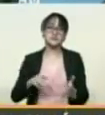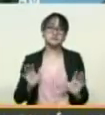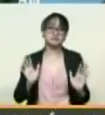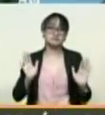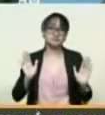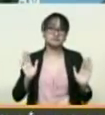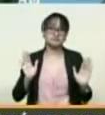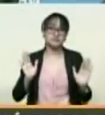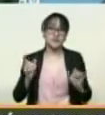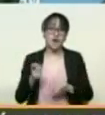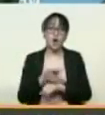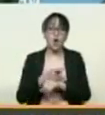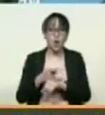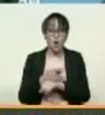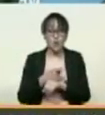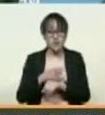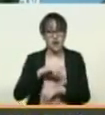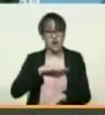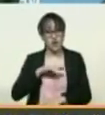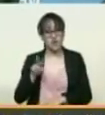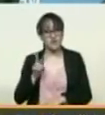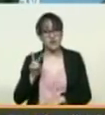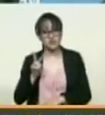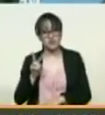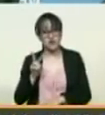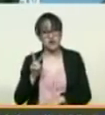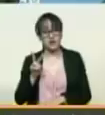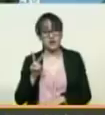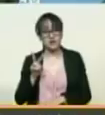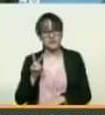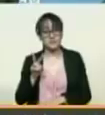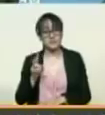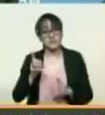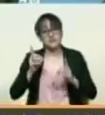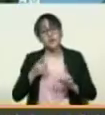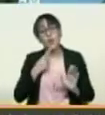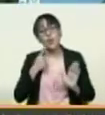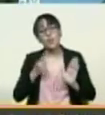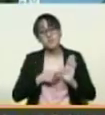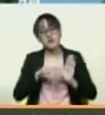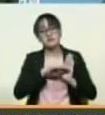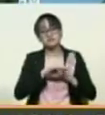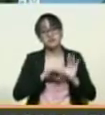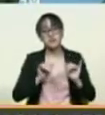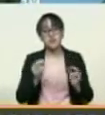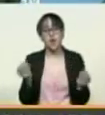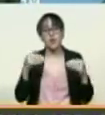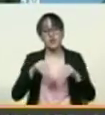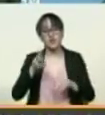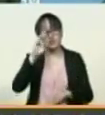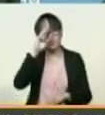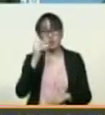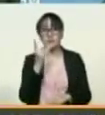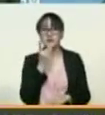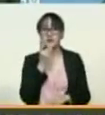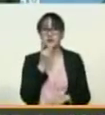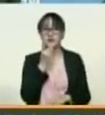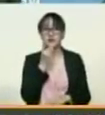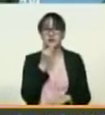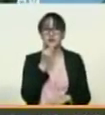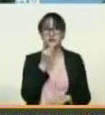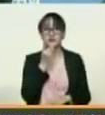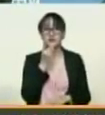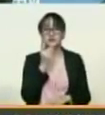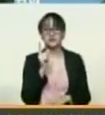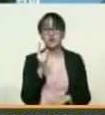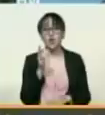gobierno constitucional de Venezuela, de su presidente, han decidido cumplir con el acuerdo de Santo Domingo. Solo incumplimos